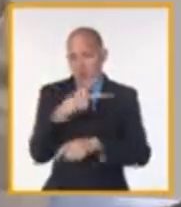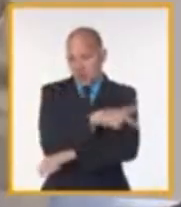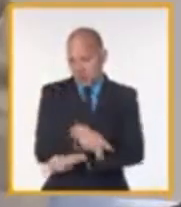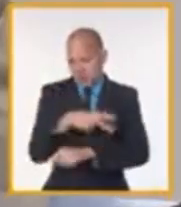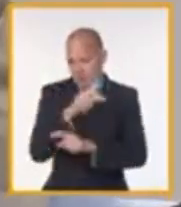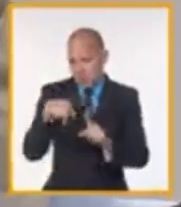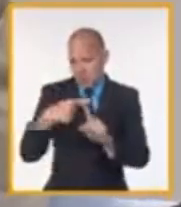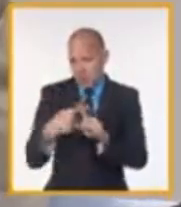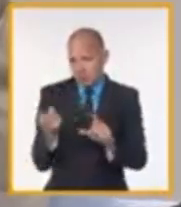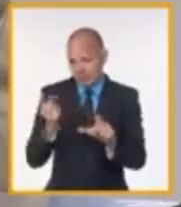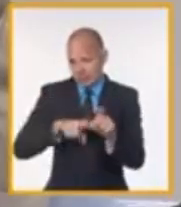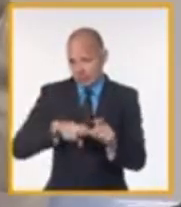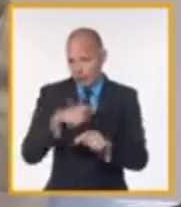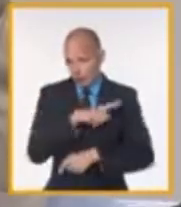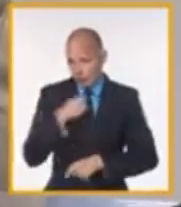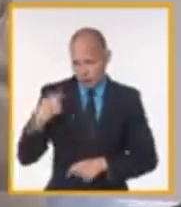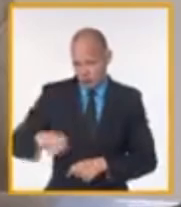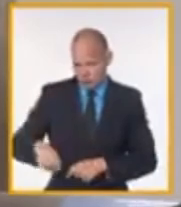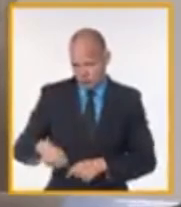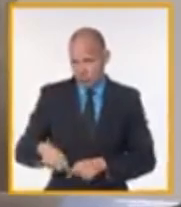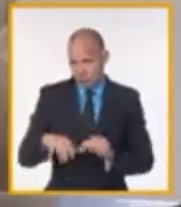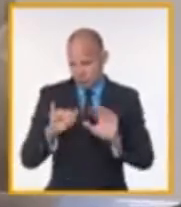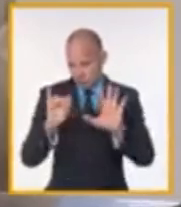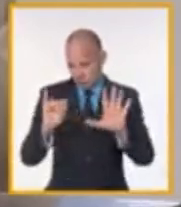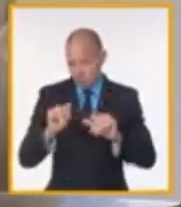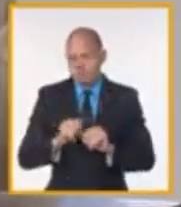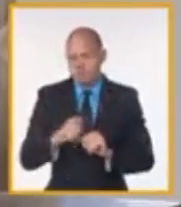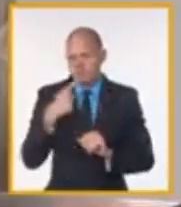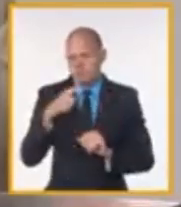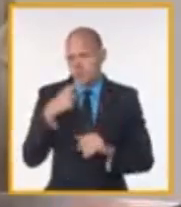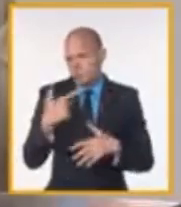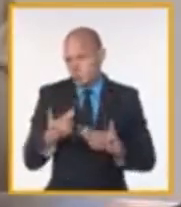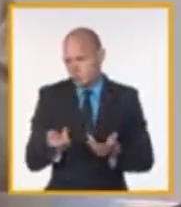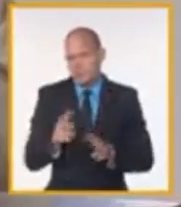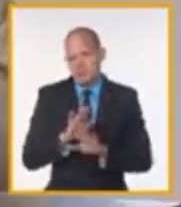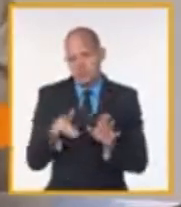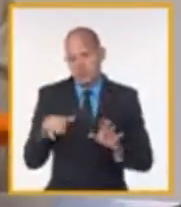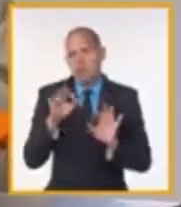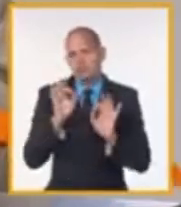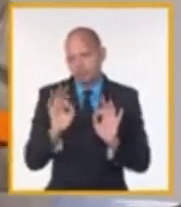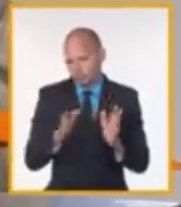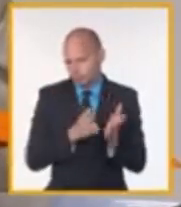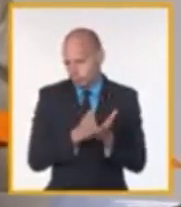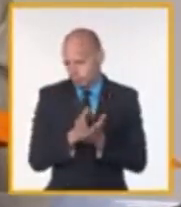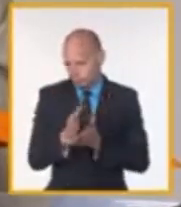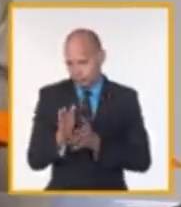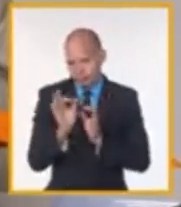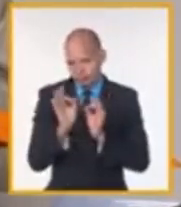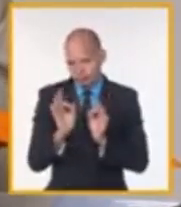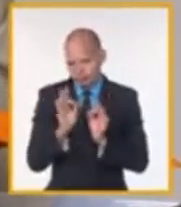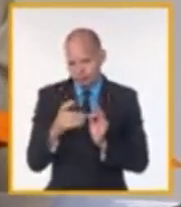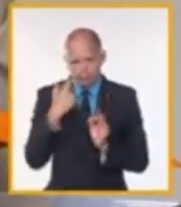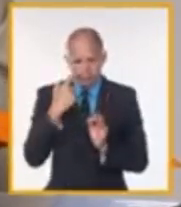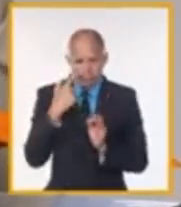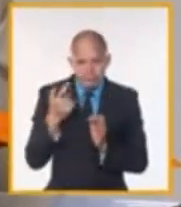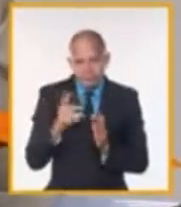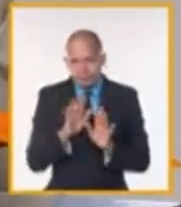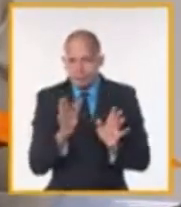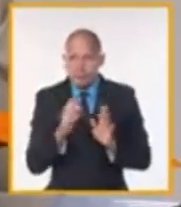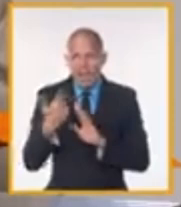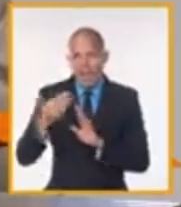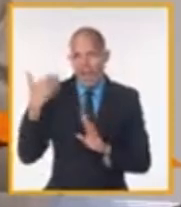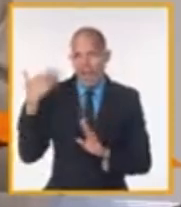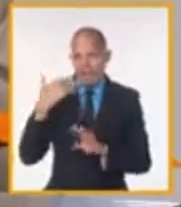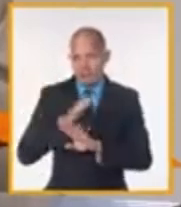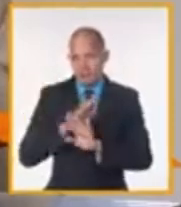china ú sabes que fue trabajoso Y definitivamente al año de haber entrado